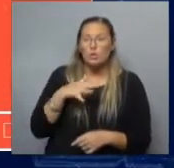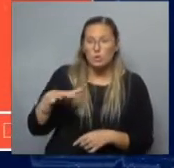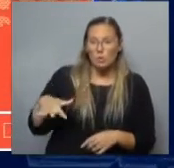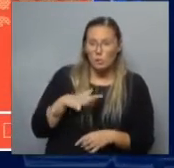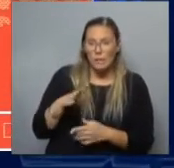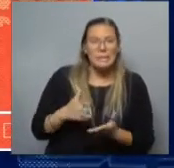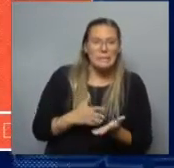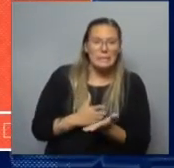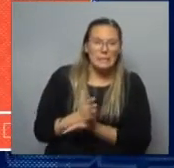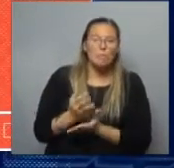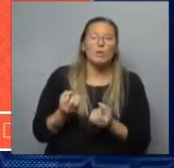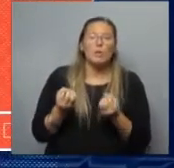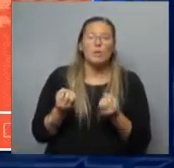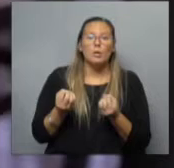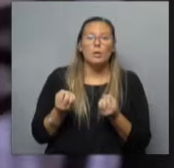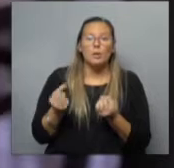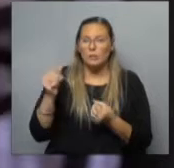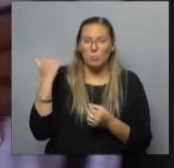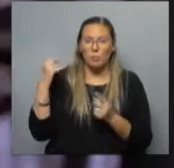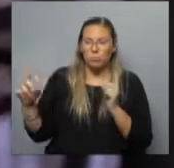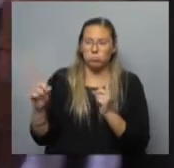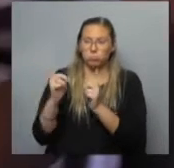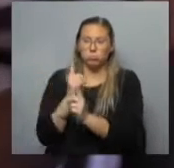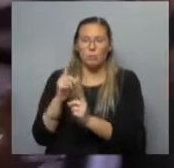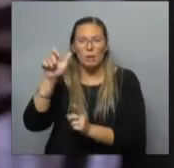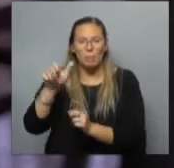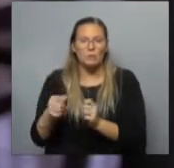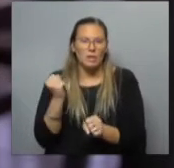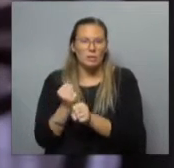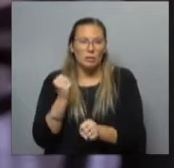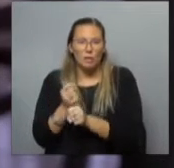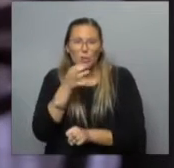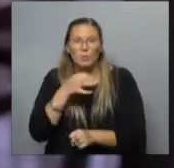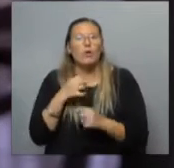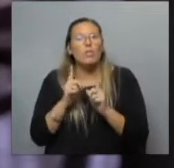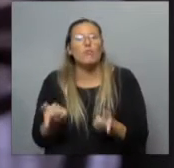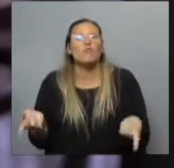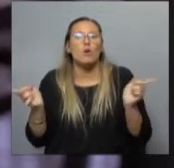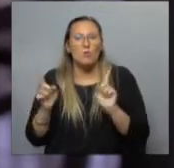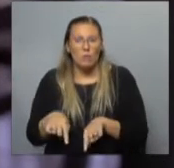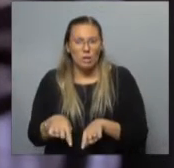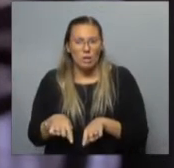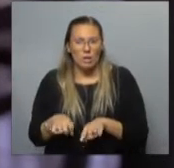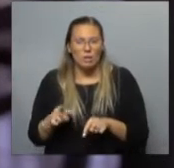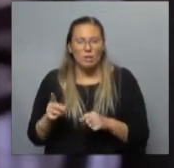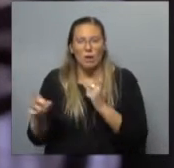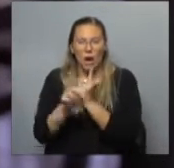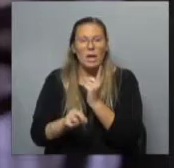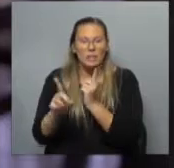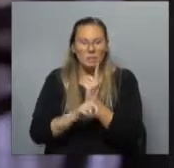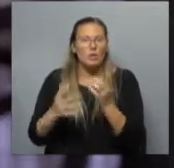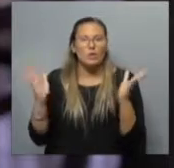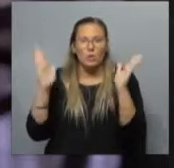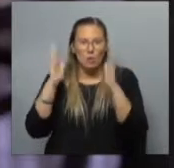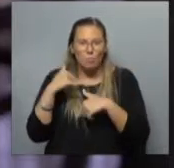Socialmente nos han hecho pelota porque, bueno, hace un ratito me crucé con una clienta que estaba trabajando y me dijo, tengo que volver porque tengo atención al cliente y no